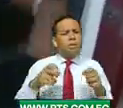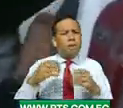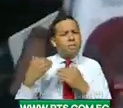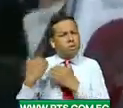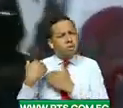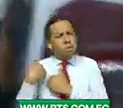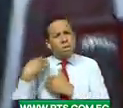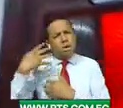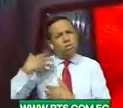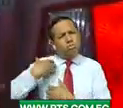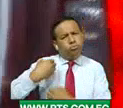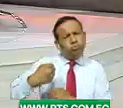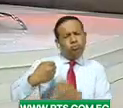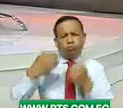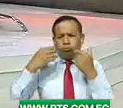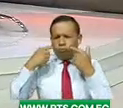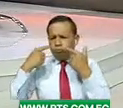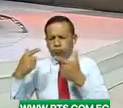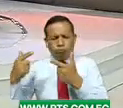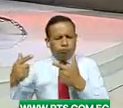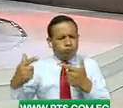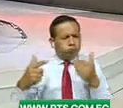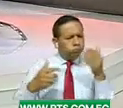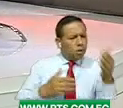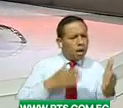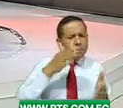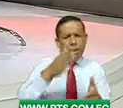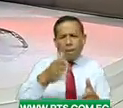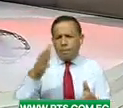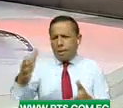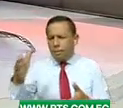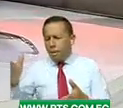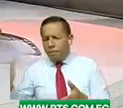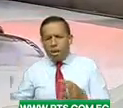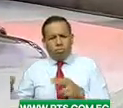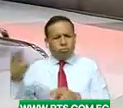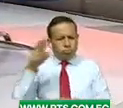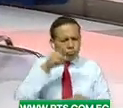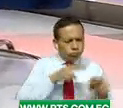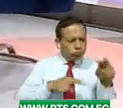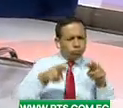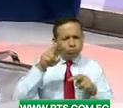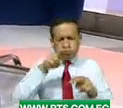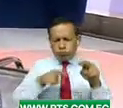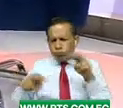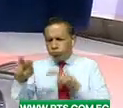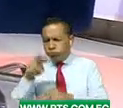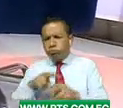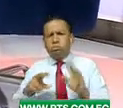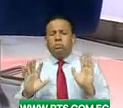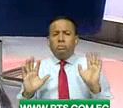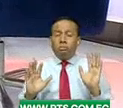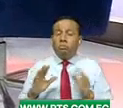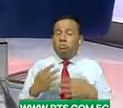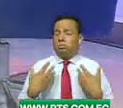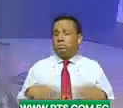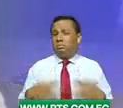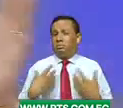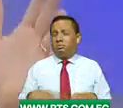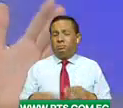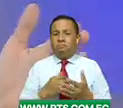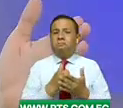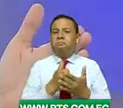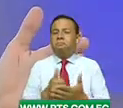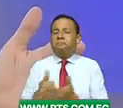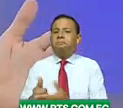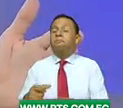cumplido las expectativas. Más de 500 millones de vehículos registrados y registro de personas. También casi 500 millones de personas registradas. ¿En qué